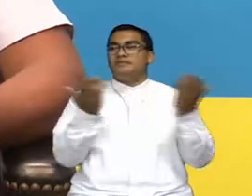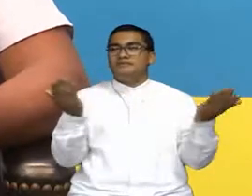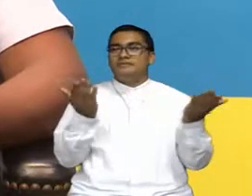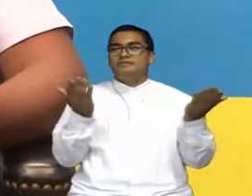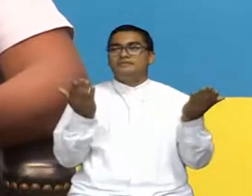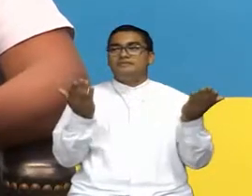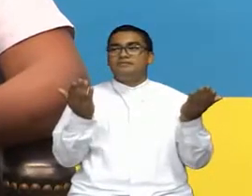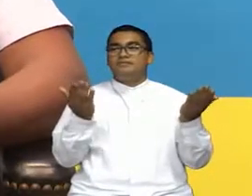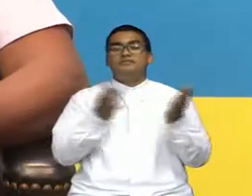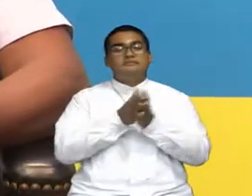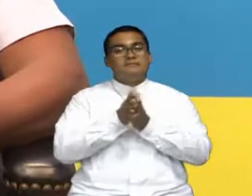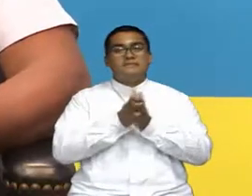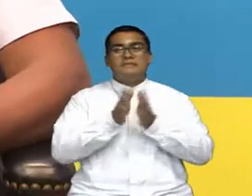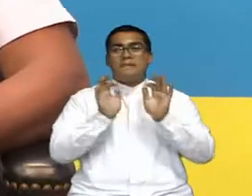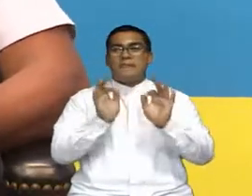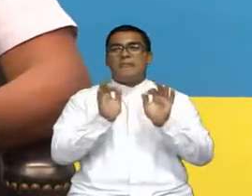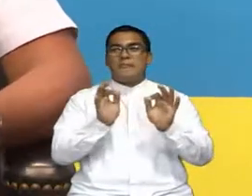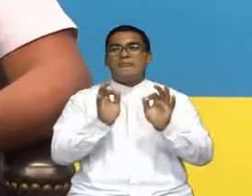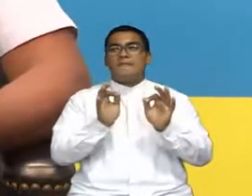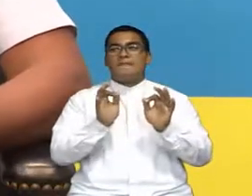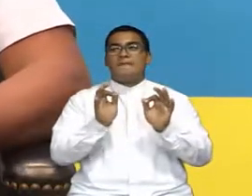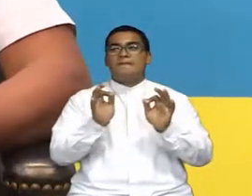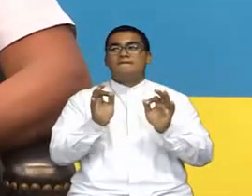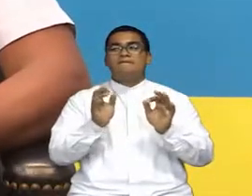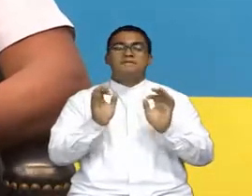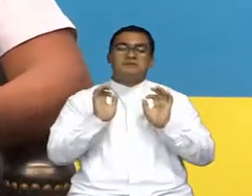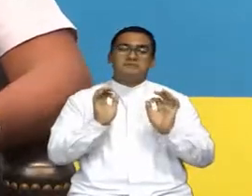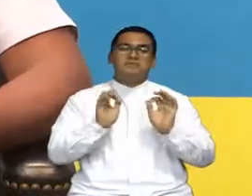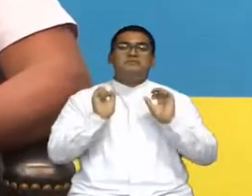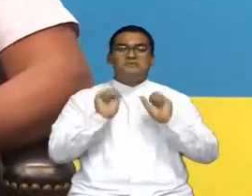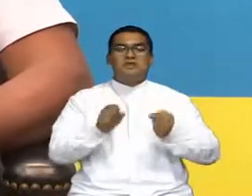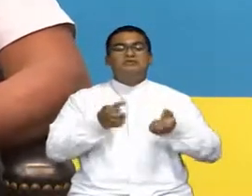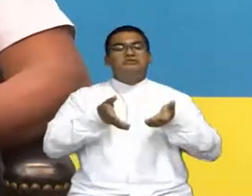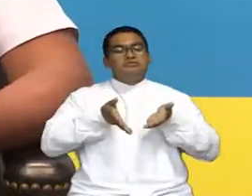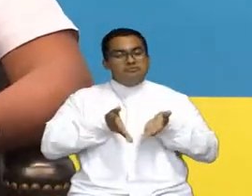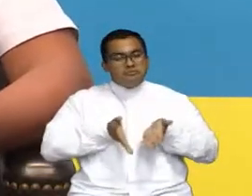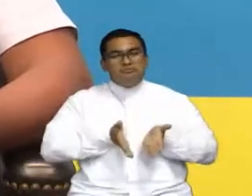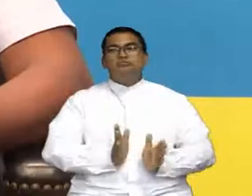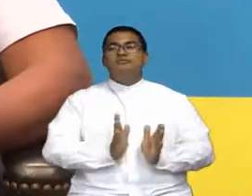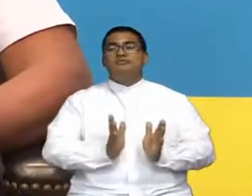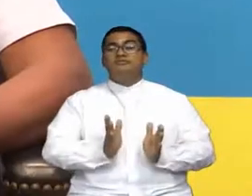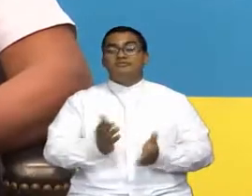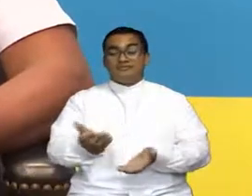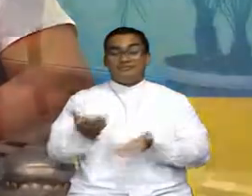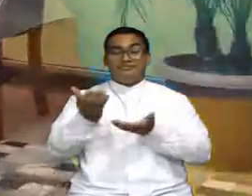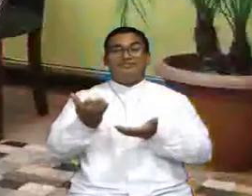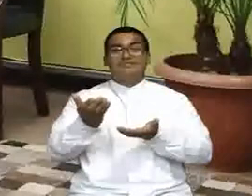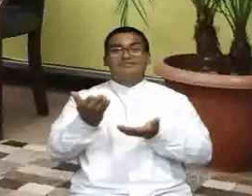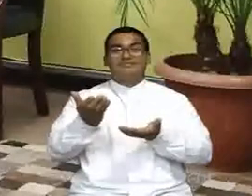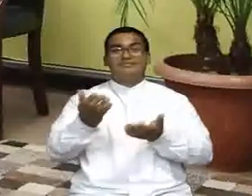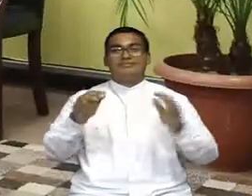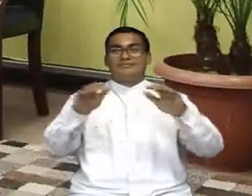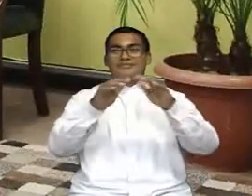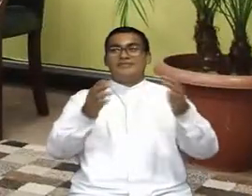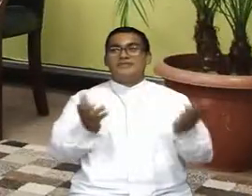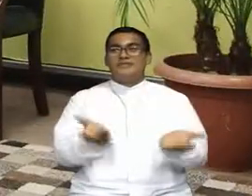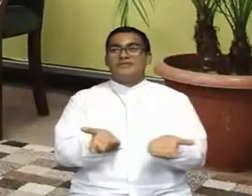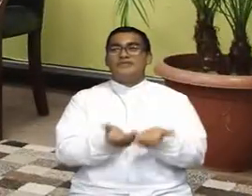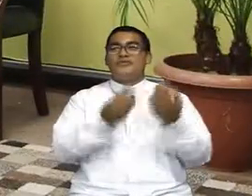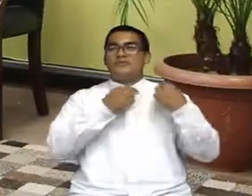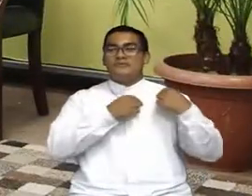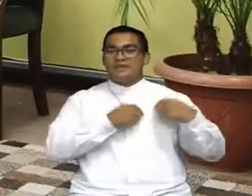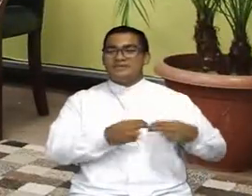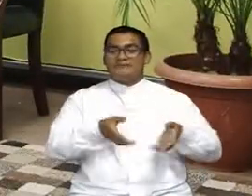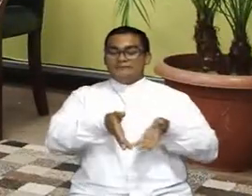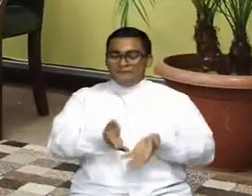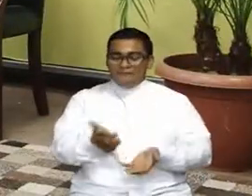más satisfactoriamente y con más comodidad para traer al niño al mundo. Pues Y este parto humanizado también